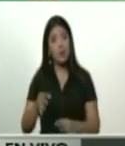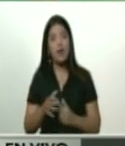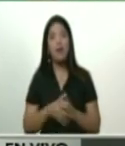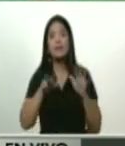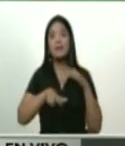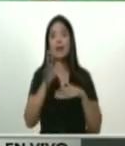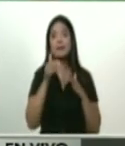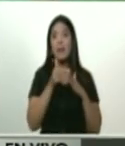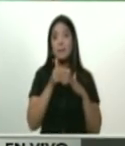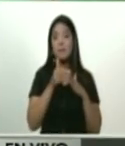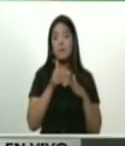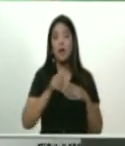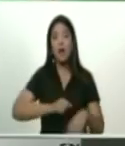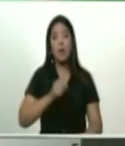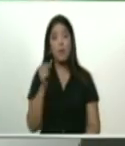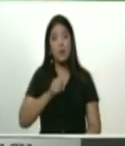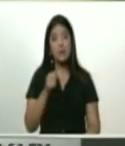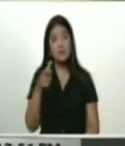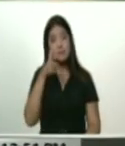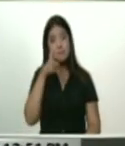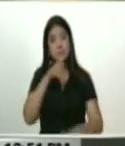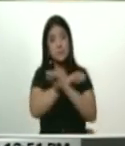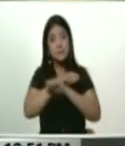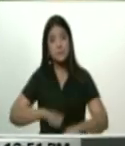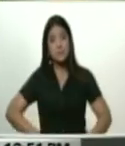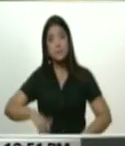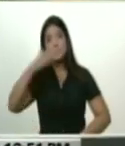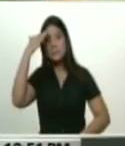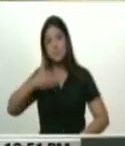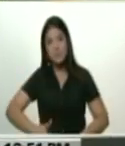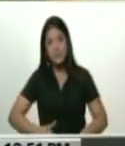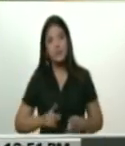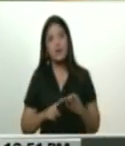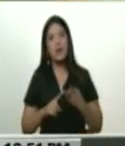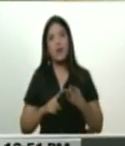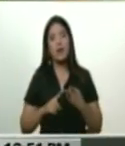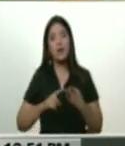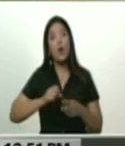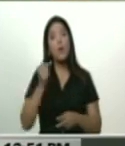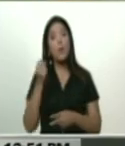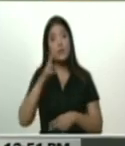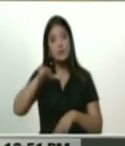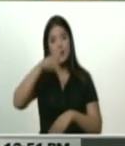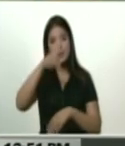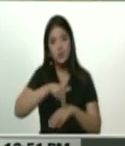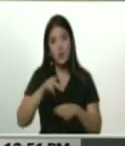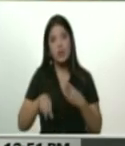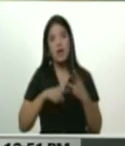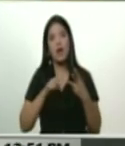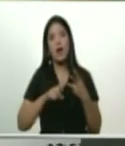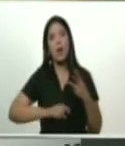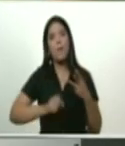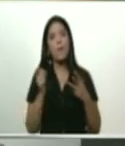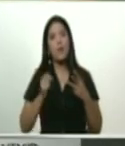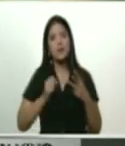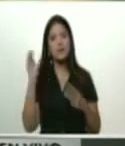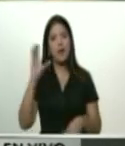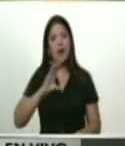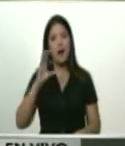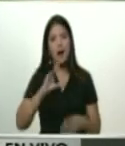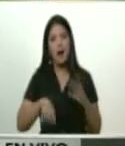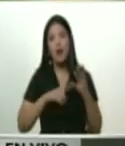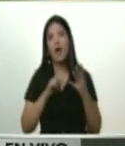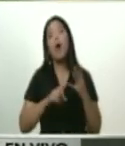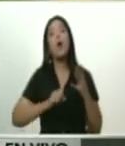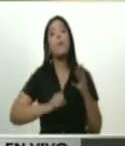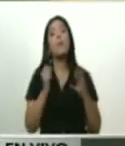13.000 efectivos de orden público de la Guardia Nacional Bolivariana, de la Policía Nacional Bolivariana, de la Policía de Caracas, de la Policía